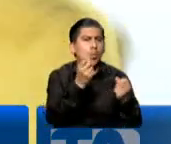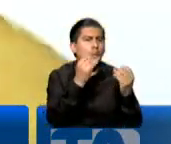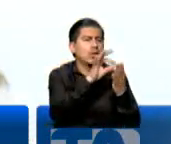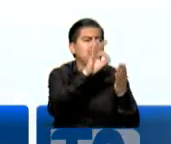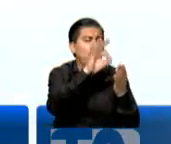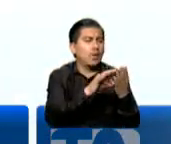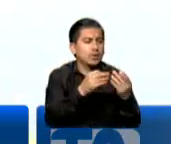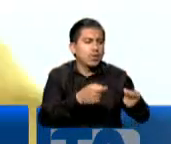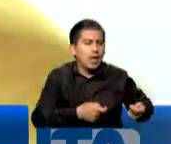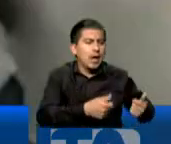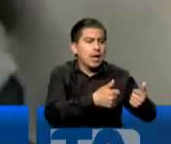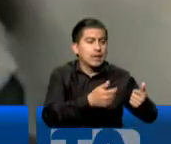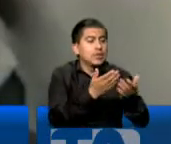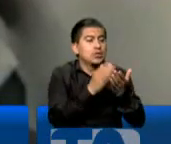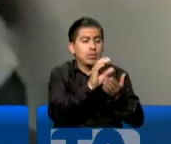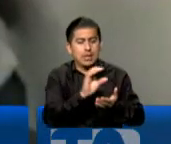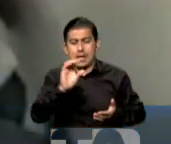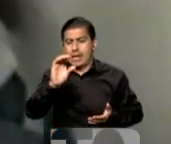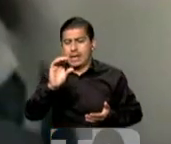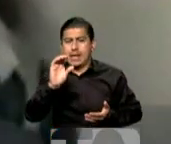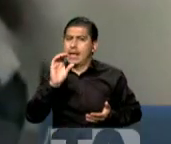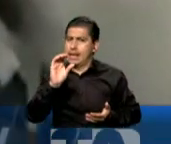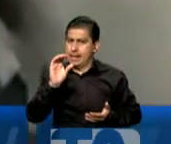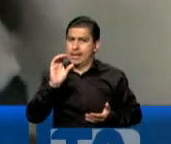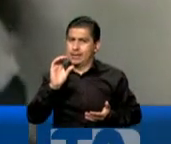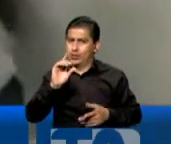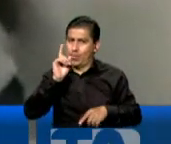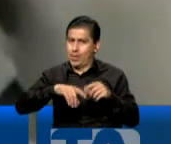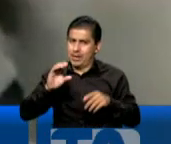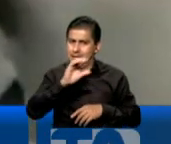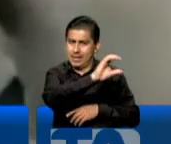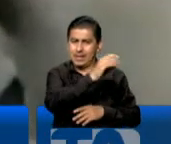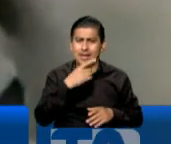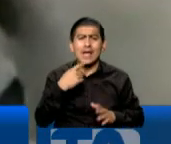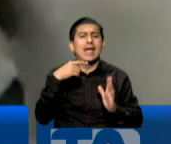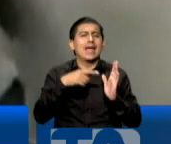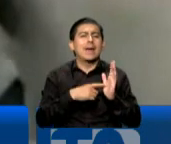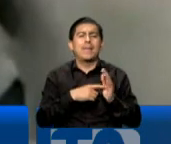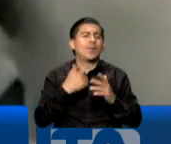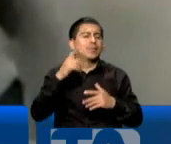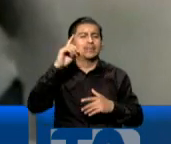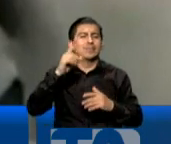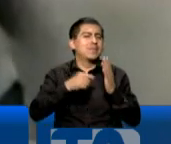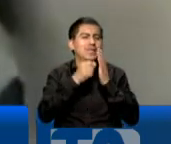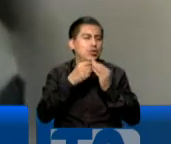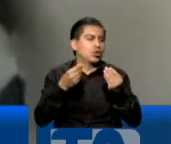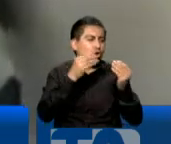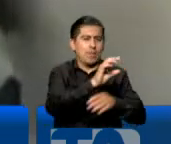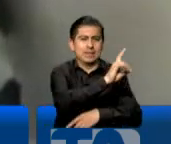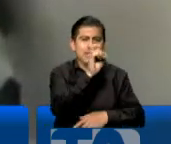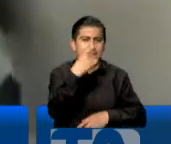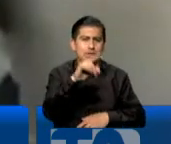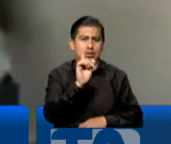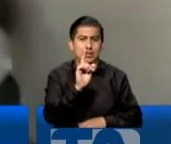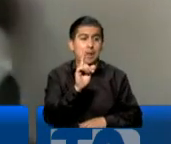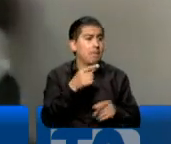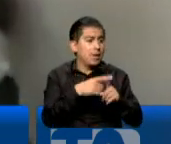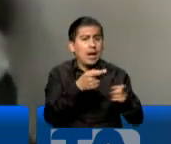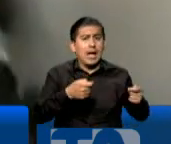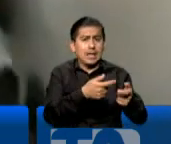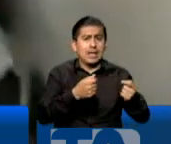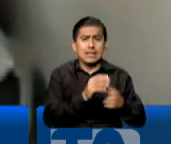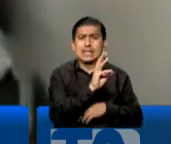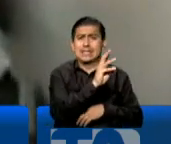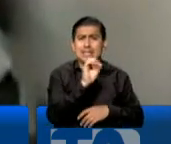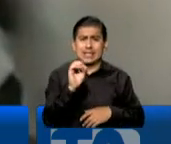mantener la austeridad fiscal. Si una empresa pública tenía 100 para gastar y gastó 60, no le puedes asignar 100 el próximo